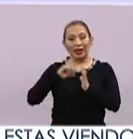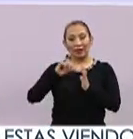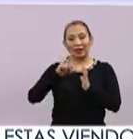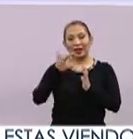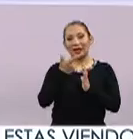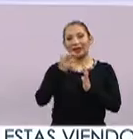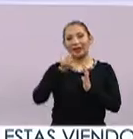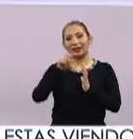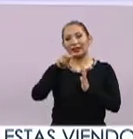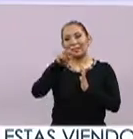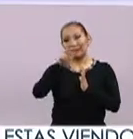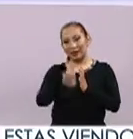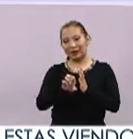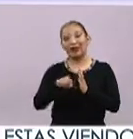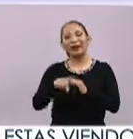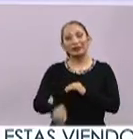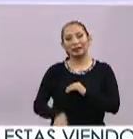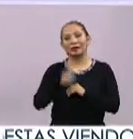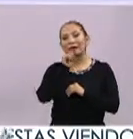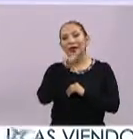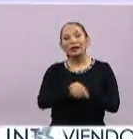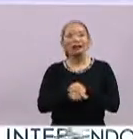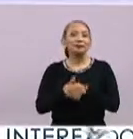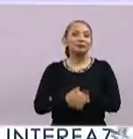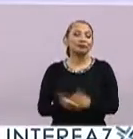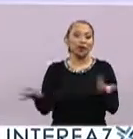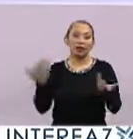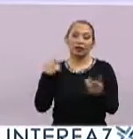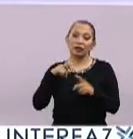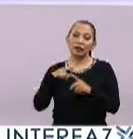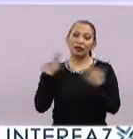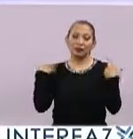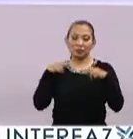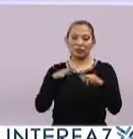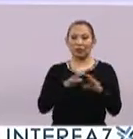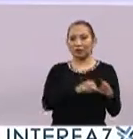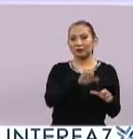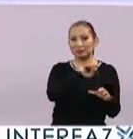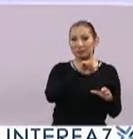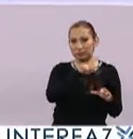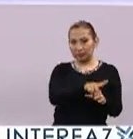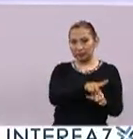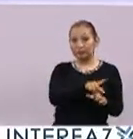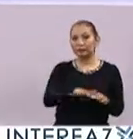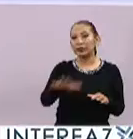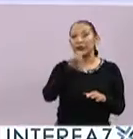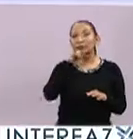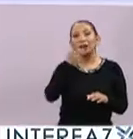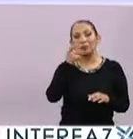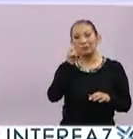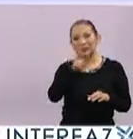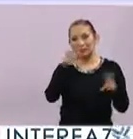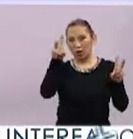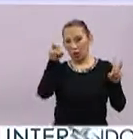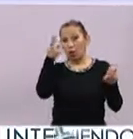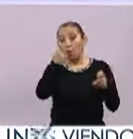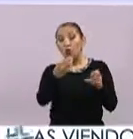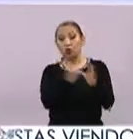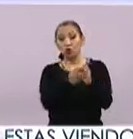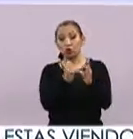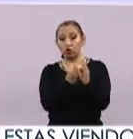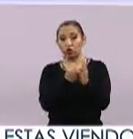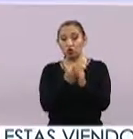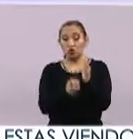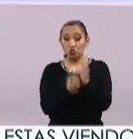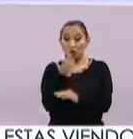la Dirección General de Televisión Educativa, por supuesto, representando a la Secretaría de Educación Pública. Y para hablar de uno de los cursos